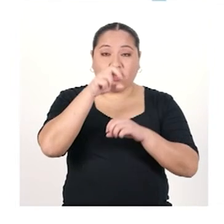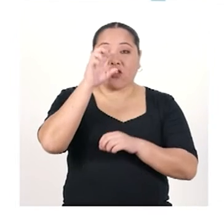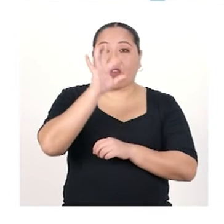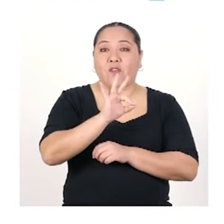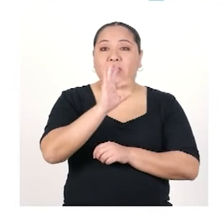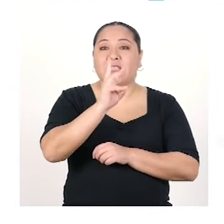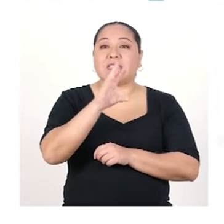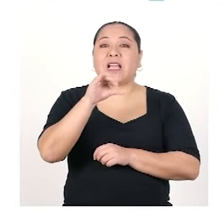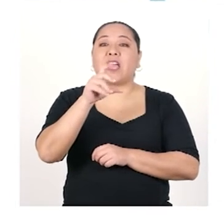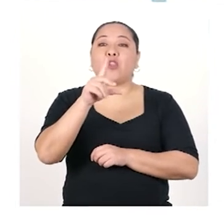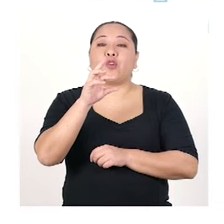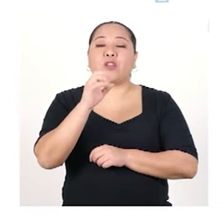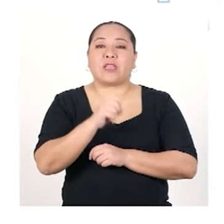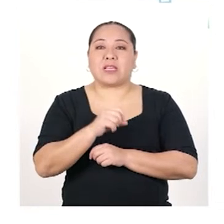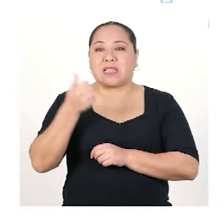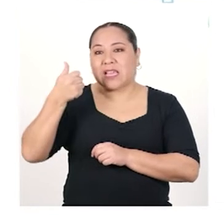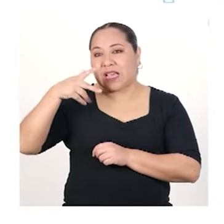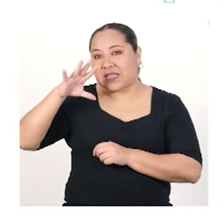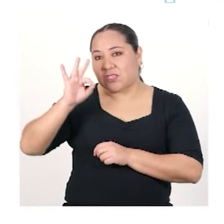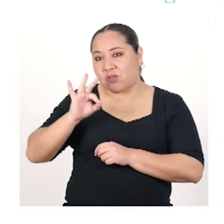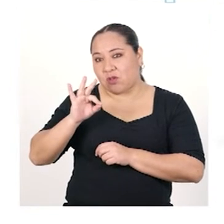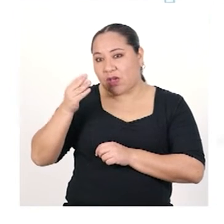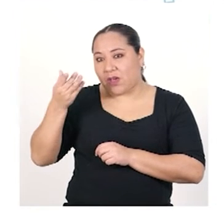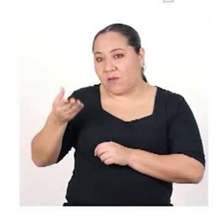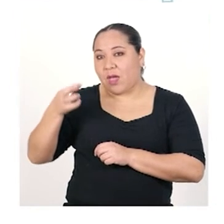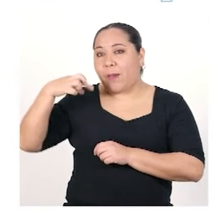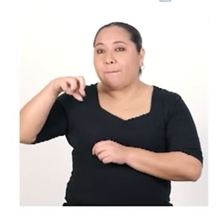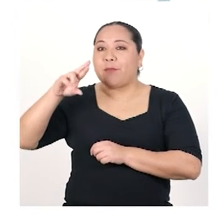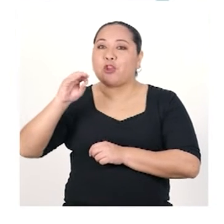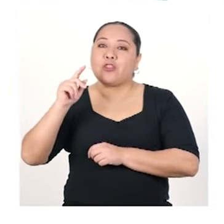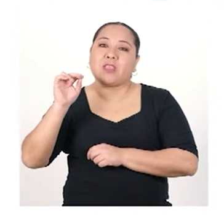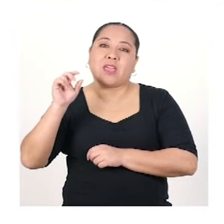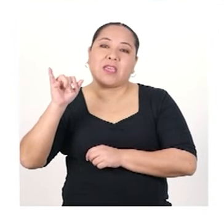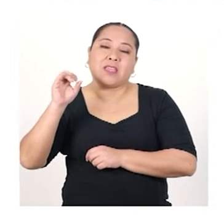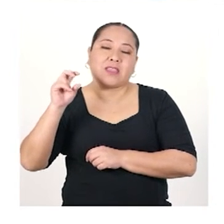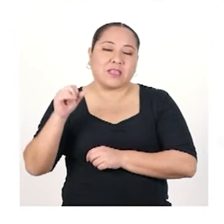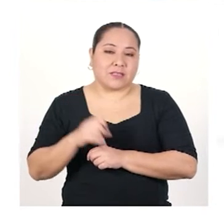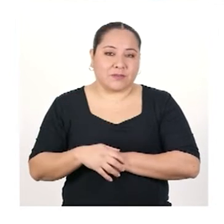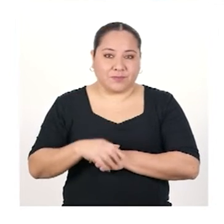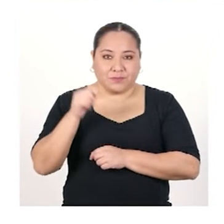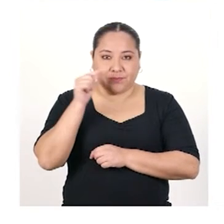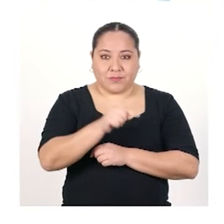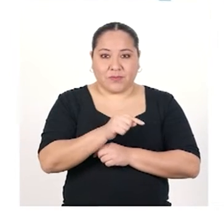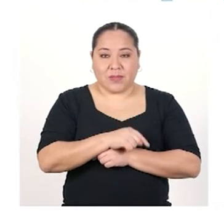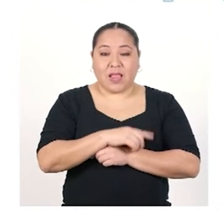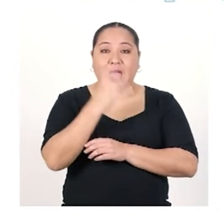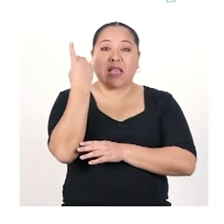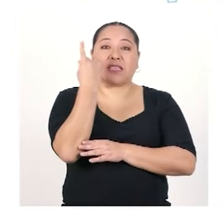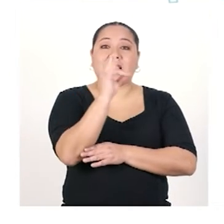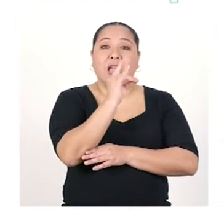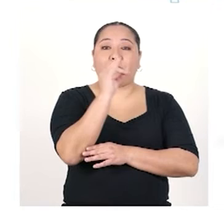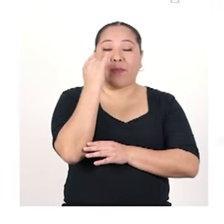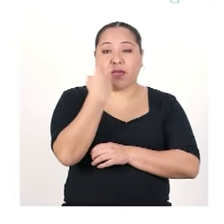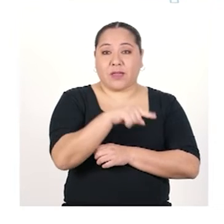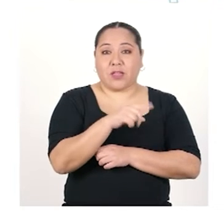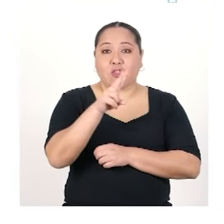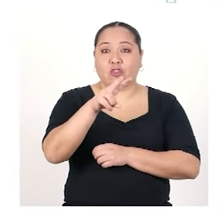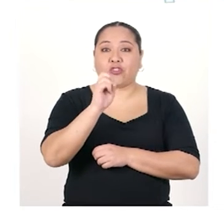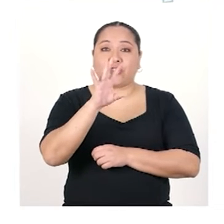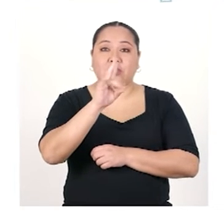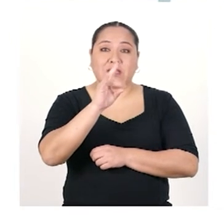tiene 96 calorías y 19 gramos de proteínas. La carne de llama